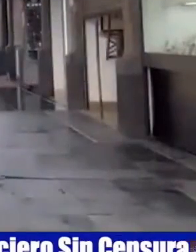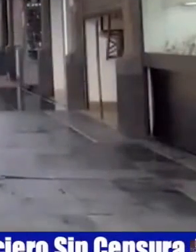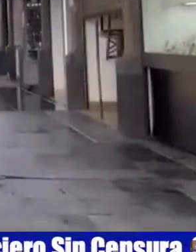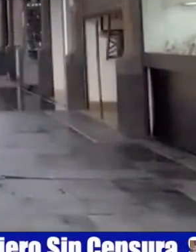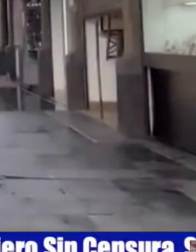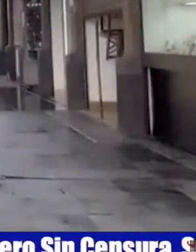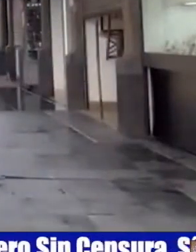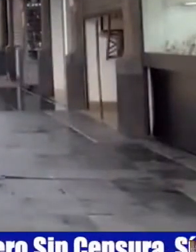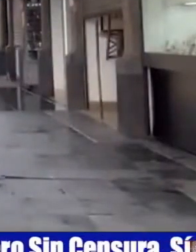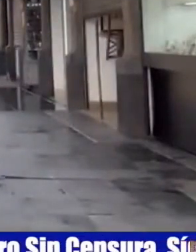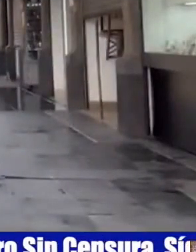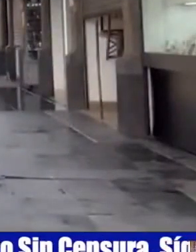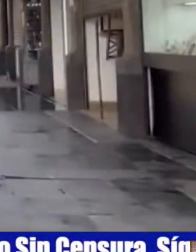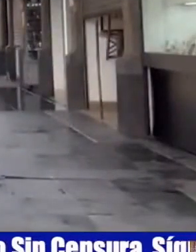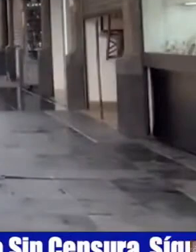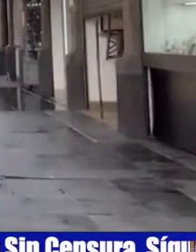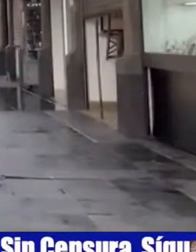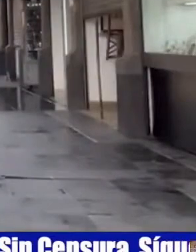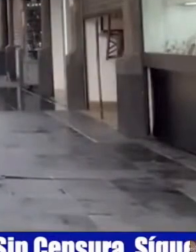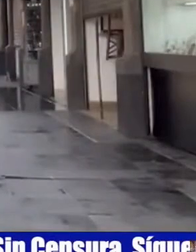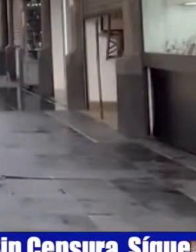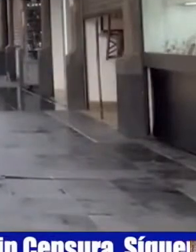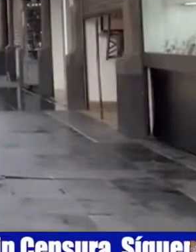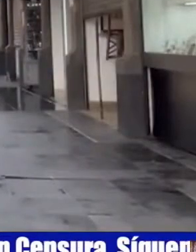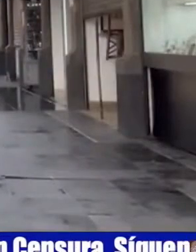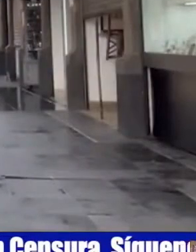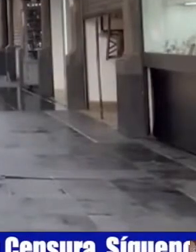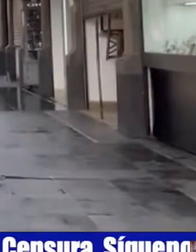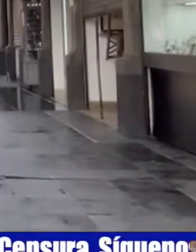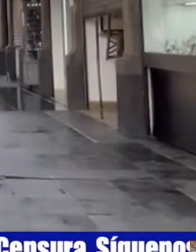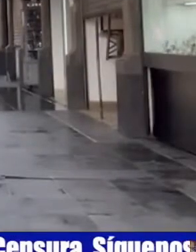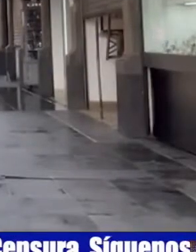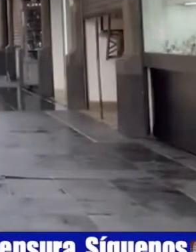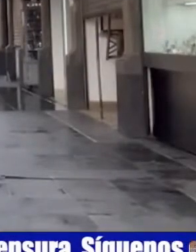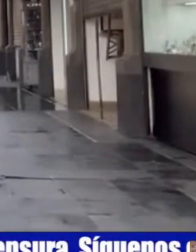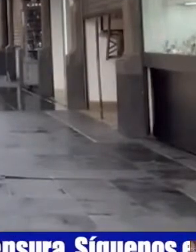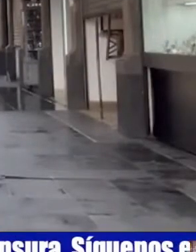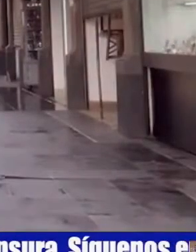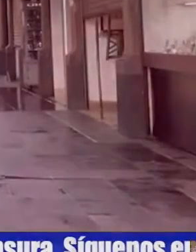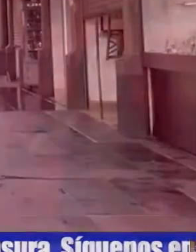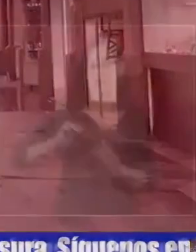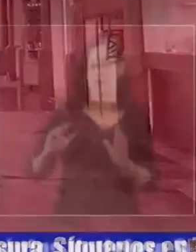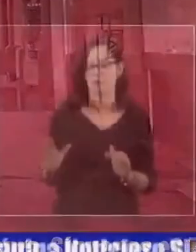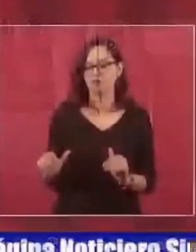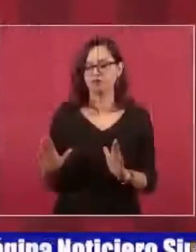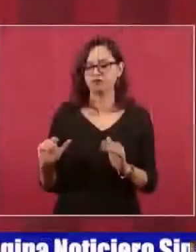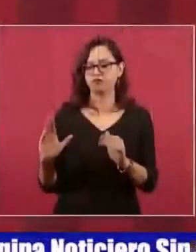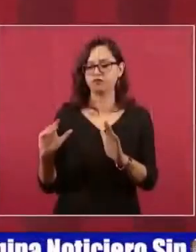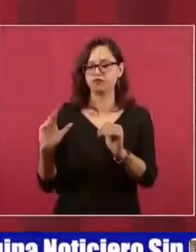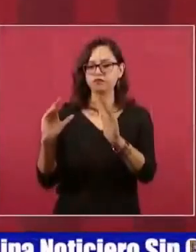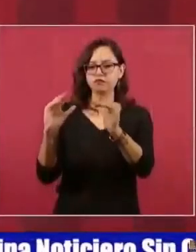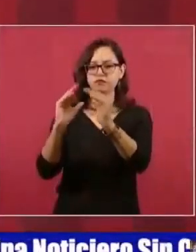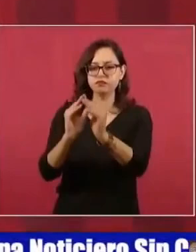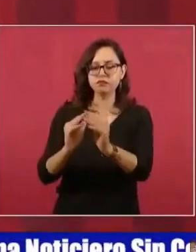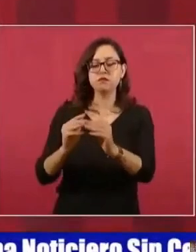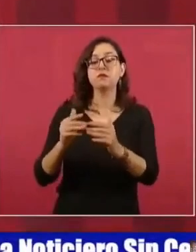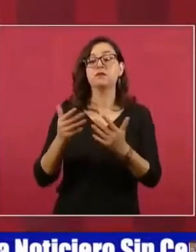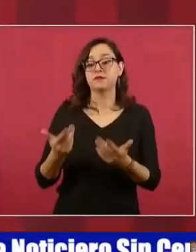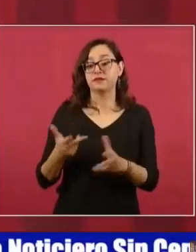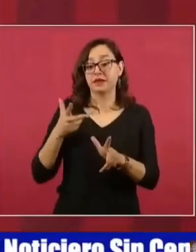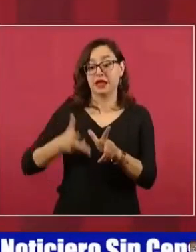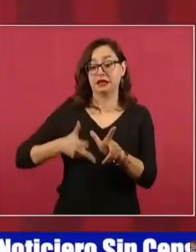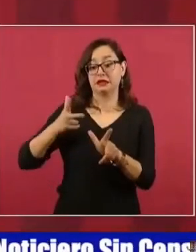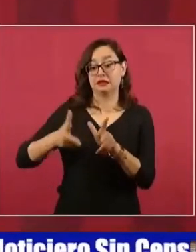eso nos permite que al momento el presidente gire indicaciones a los altos mandos del Ejército y la Marina, a la